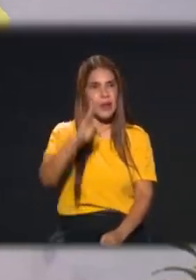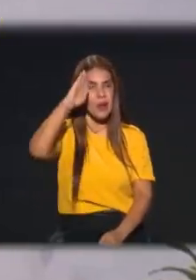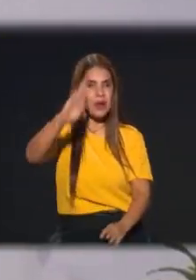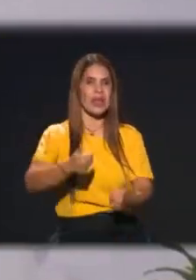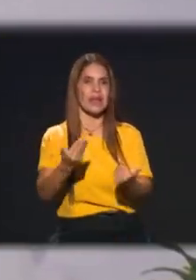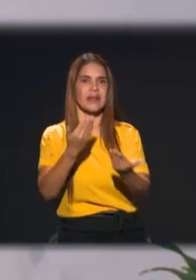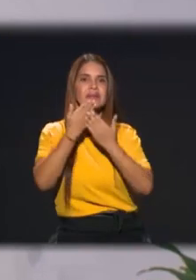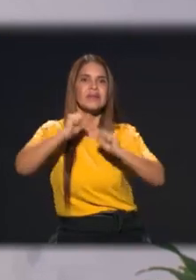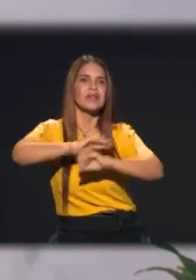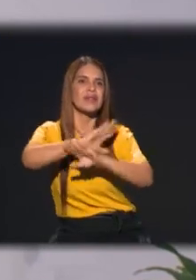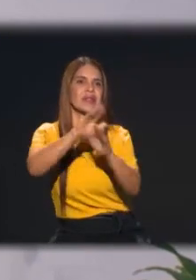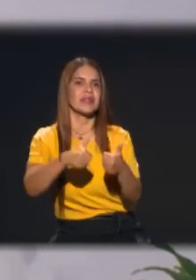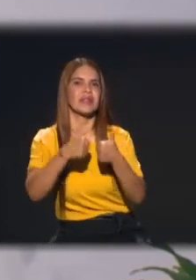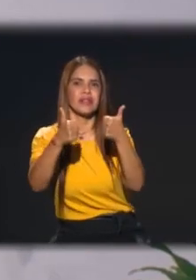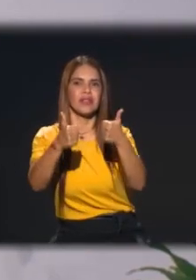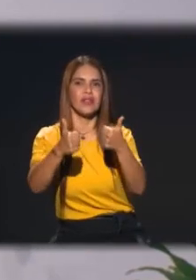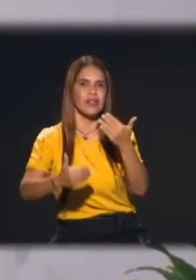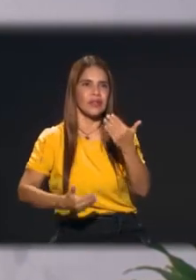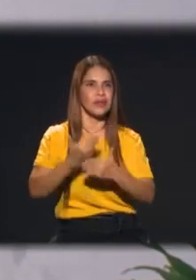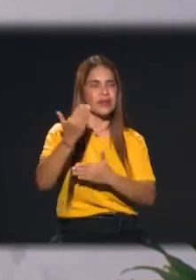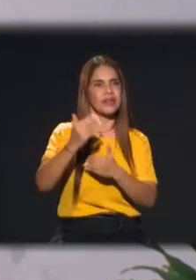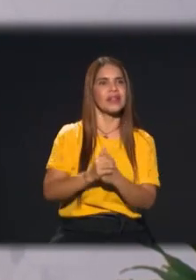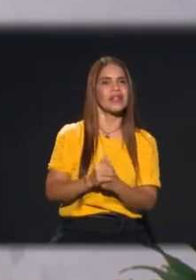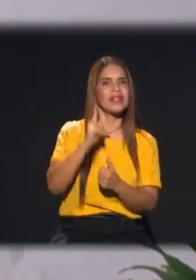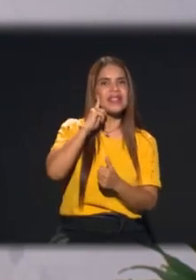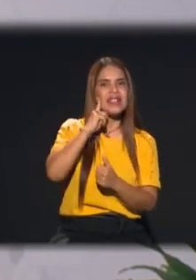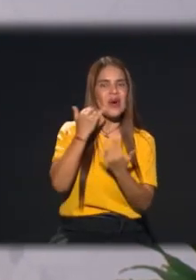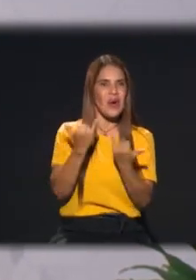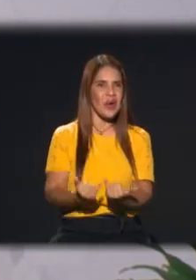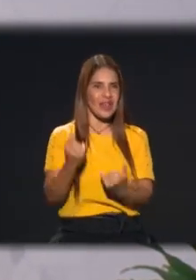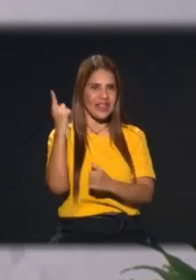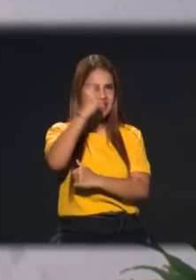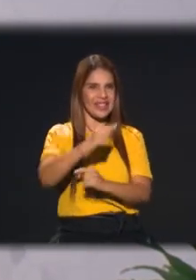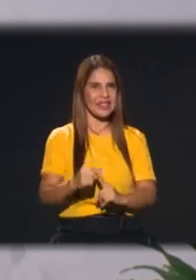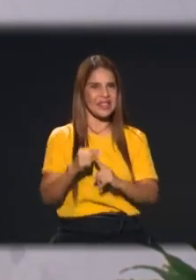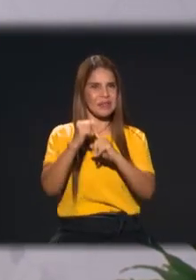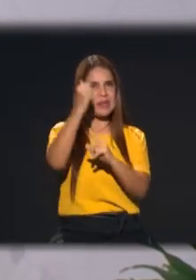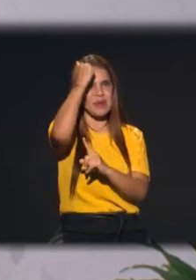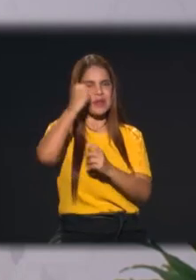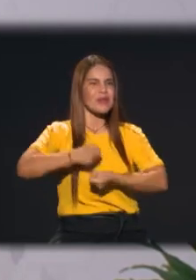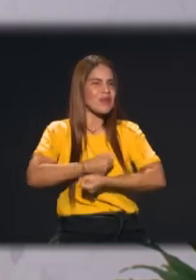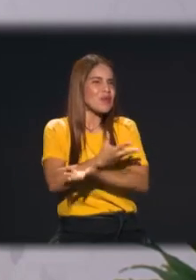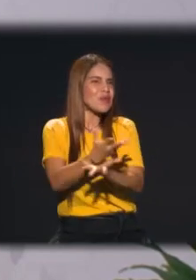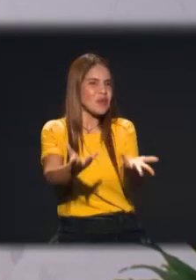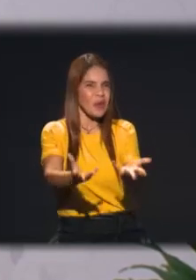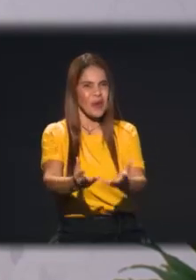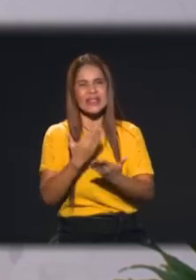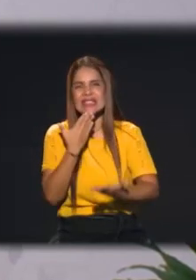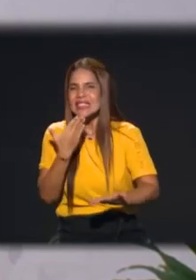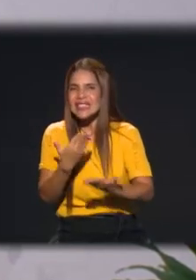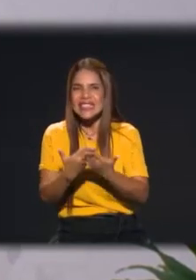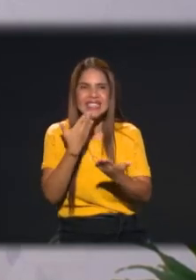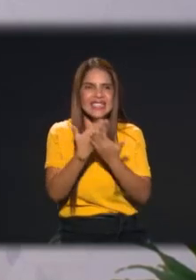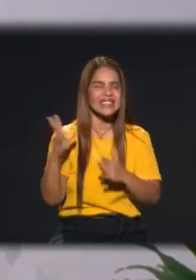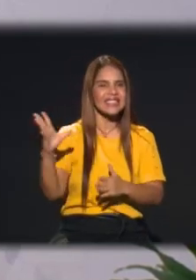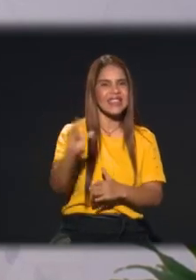Muy buenos días, hoy iniciamos con esta energía porque estamos celebrando el Día del Maestro y ellos se merecen toda nuestra gratitud, se